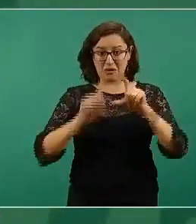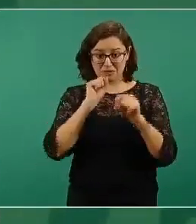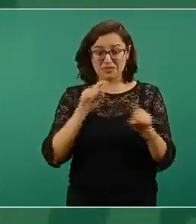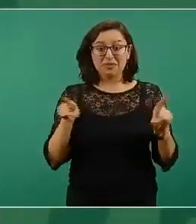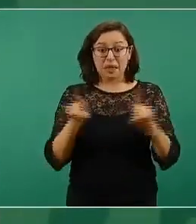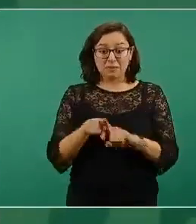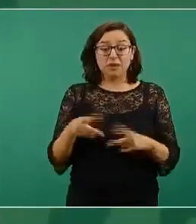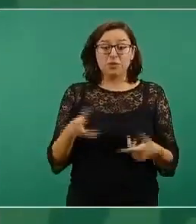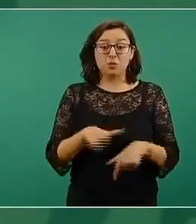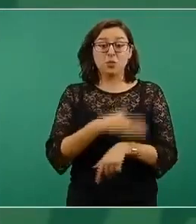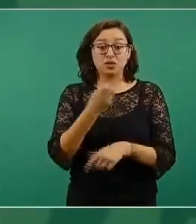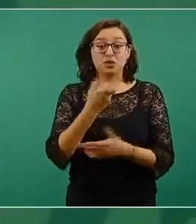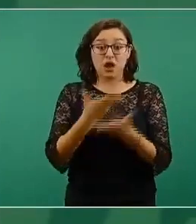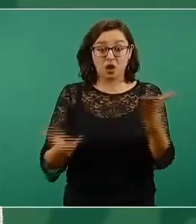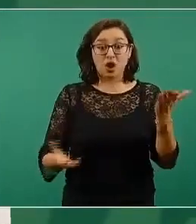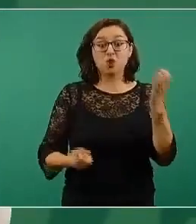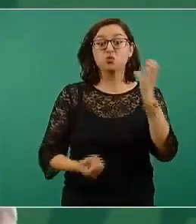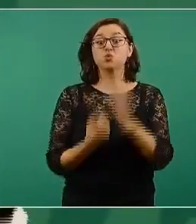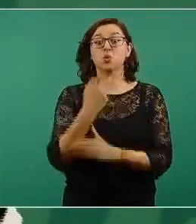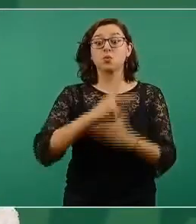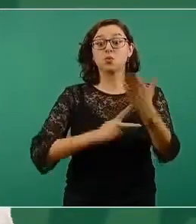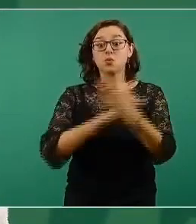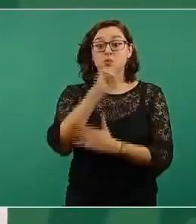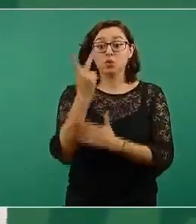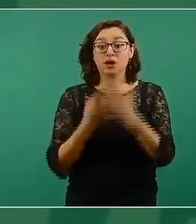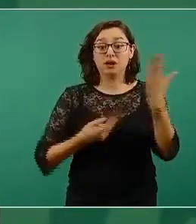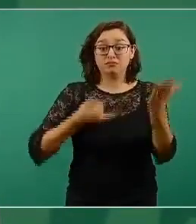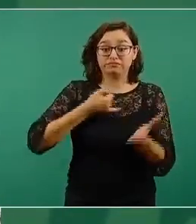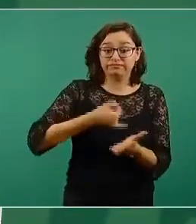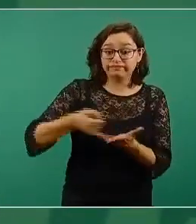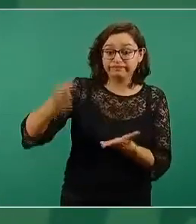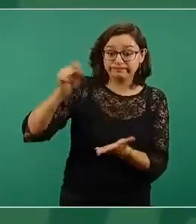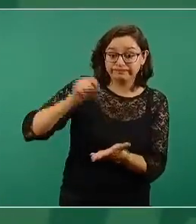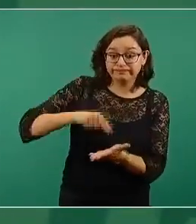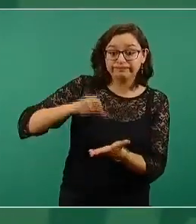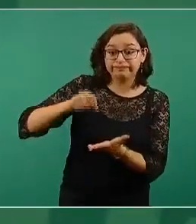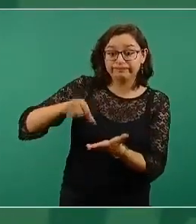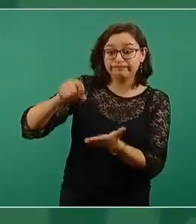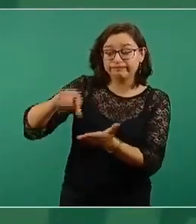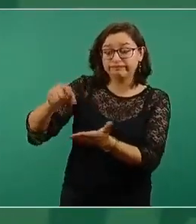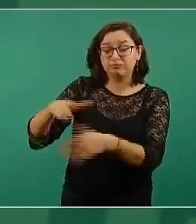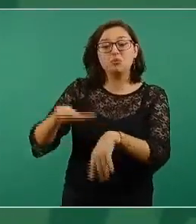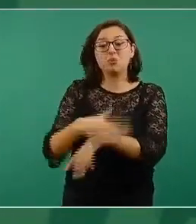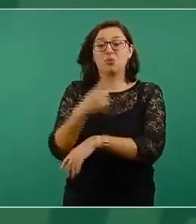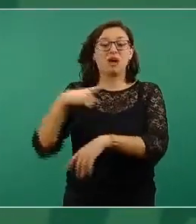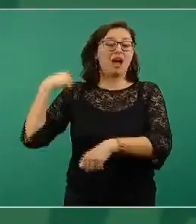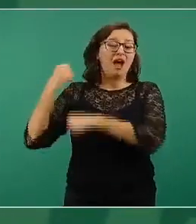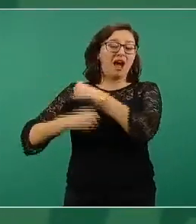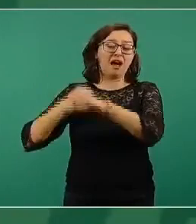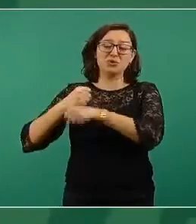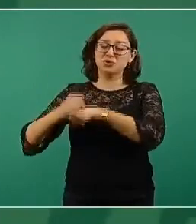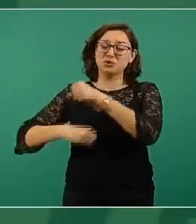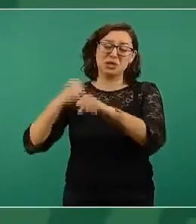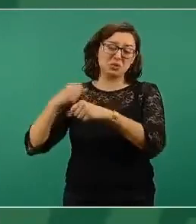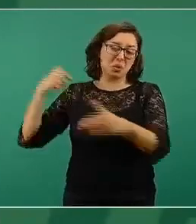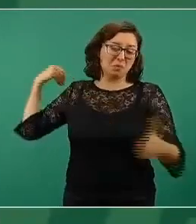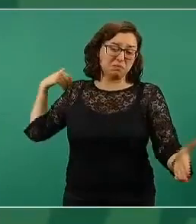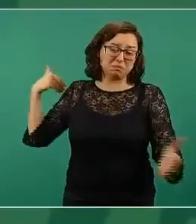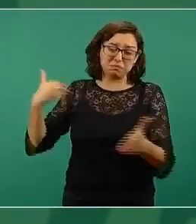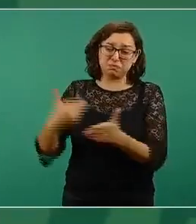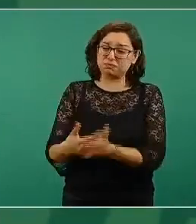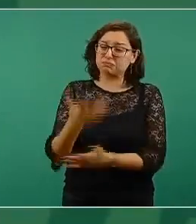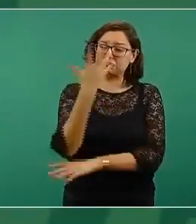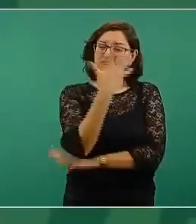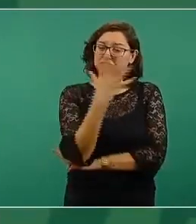existe el programa Sembrando Vida, para contrarrestar los efectos nocivos que ha tenido el modelo económico que México